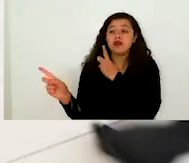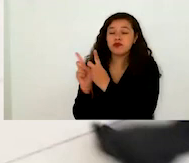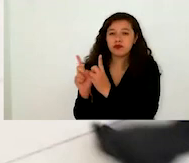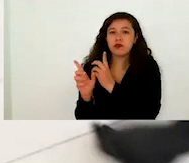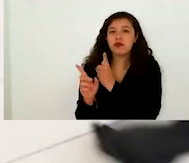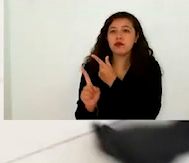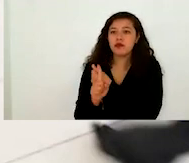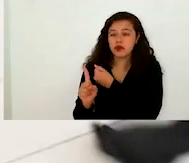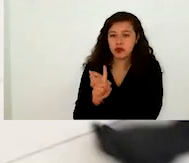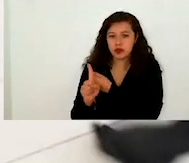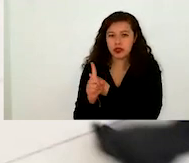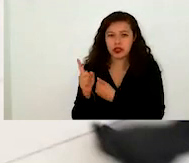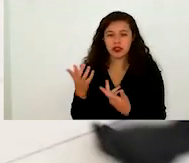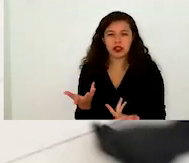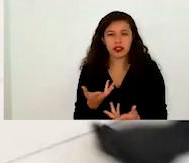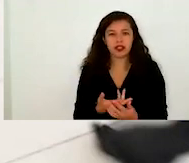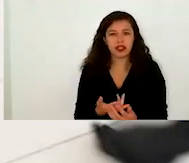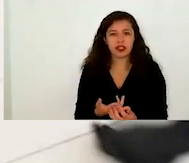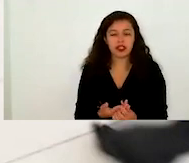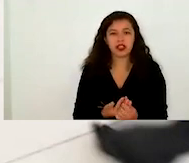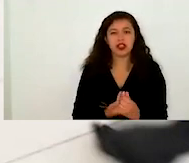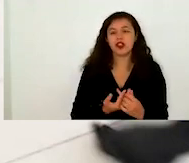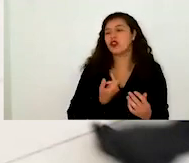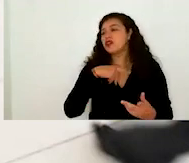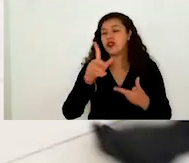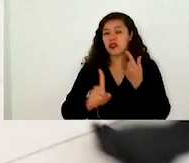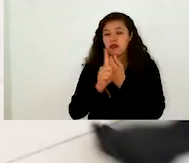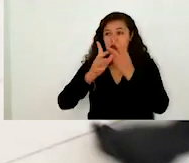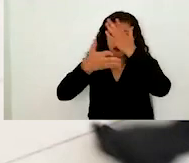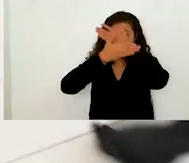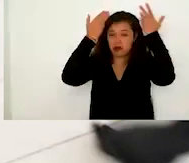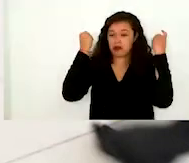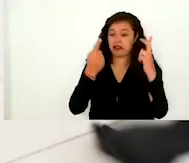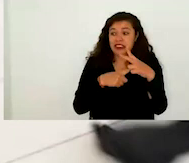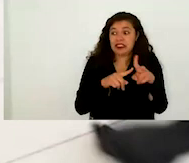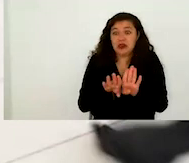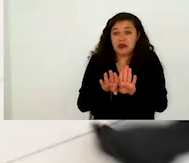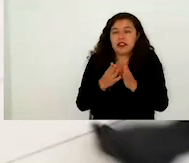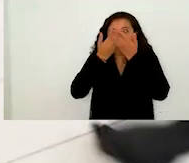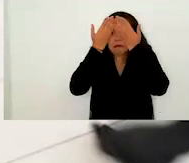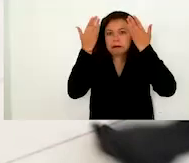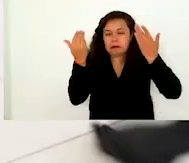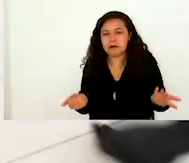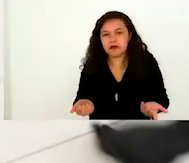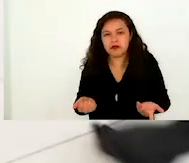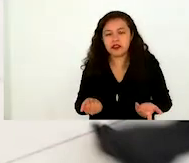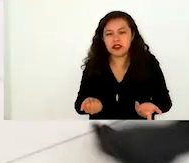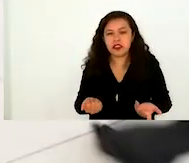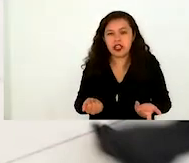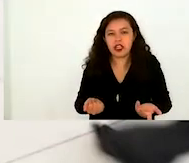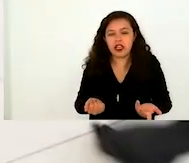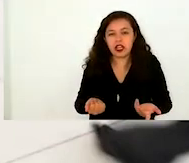de éste no nos hemos enterado del conflicto en cómo se origina y éstas están generando